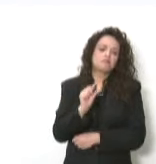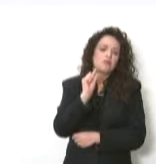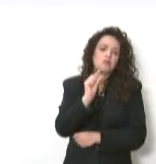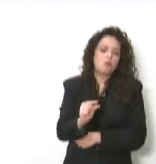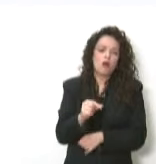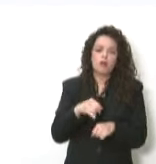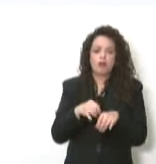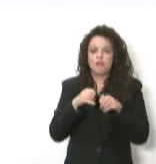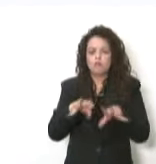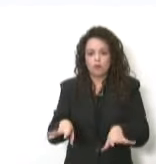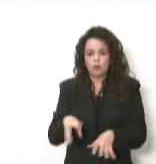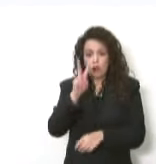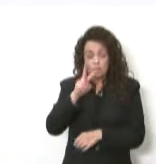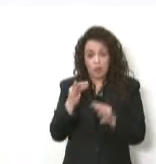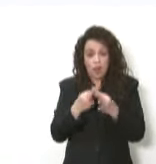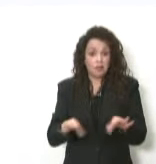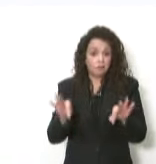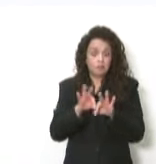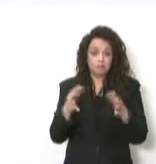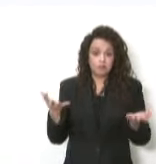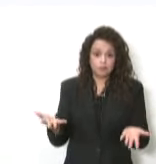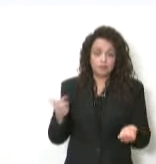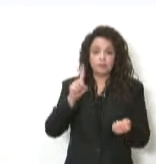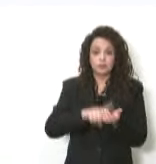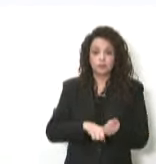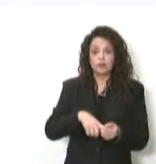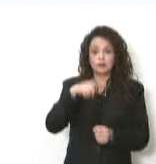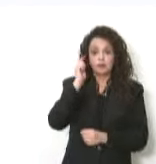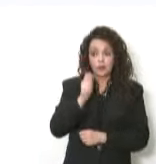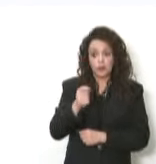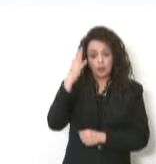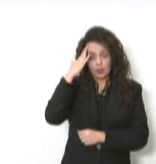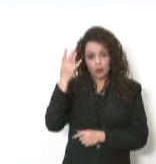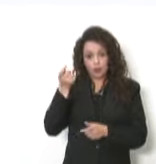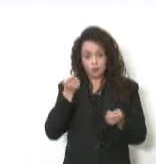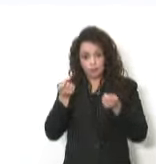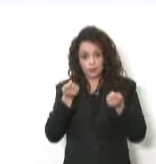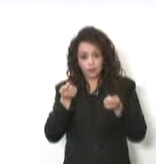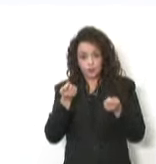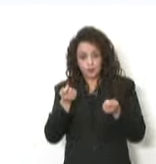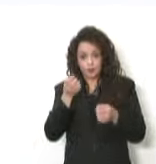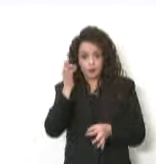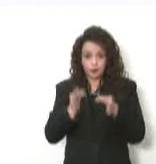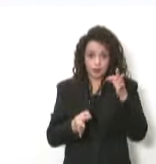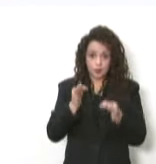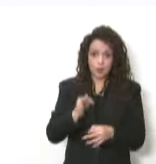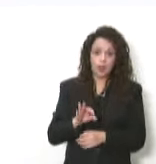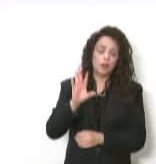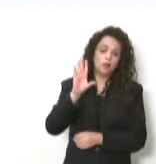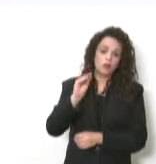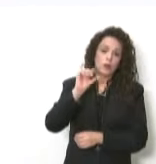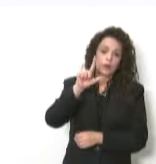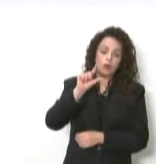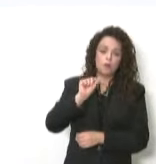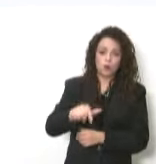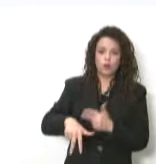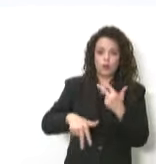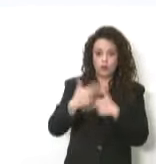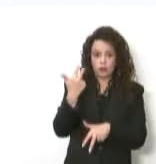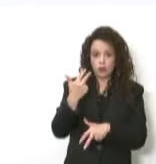publicando, es lo importante. El judicial, los tres que componen, tienen 97.13, el